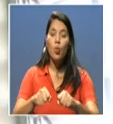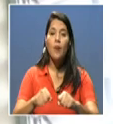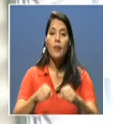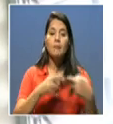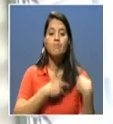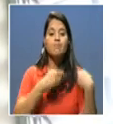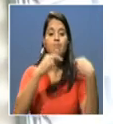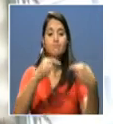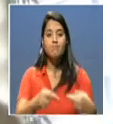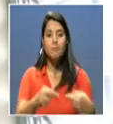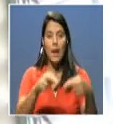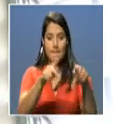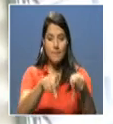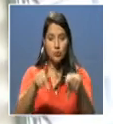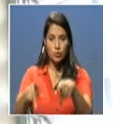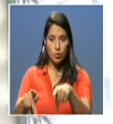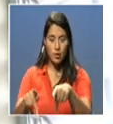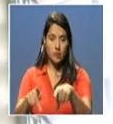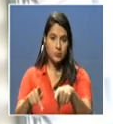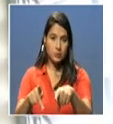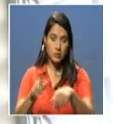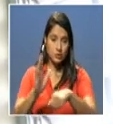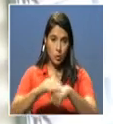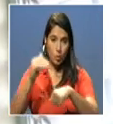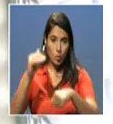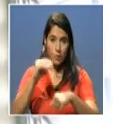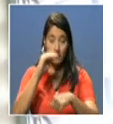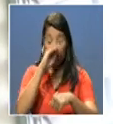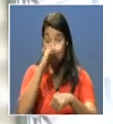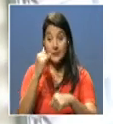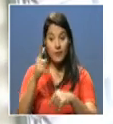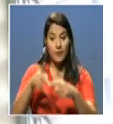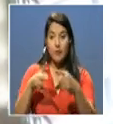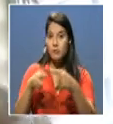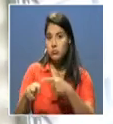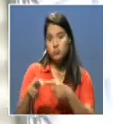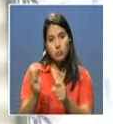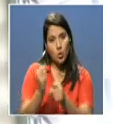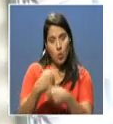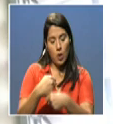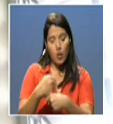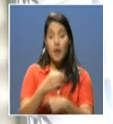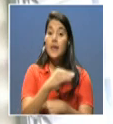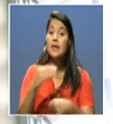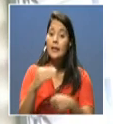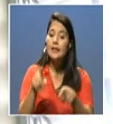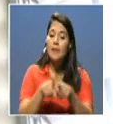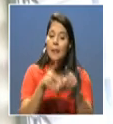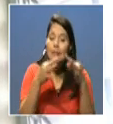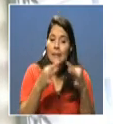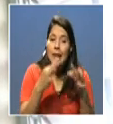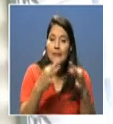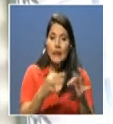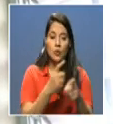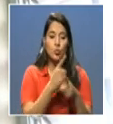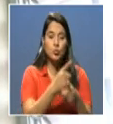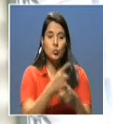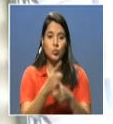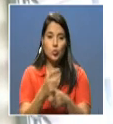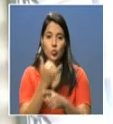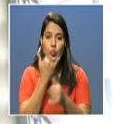en evidencia las personas que tengan que salir y tratando de corregir aquellos defectos estructurales.